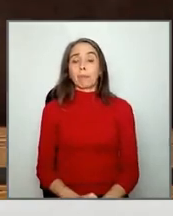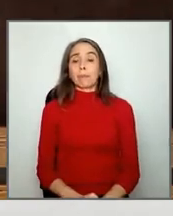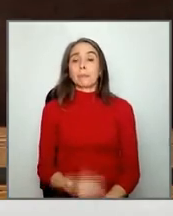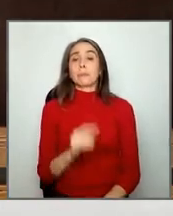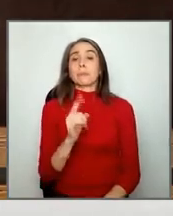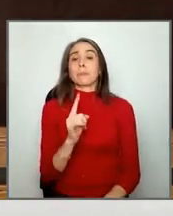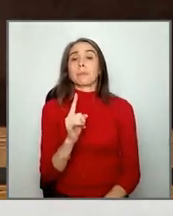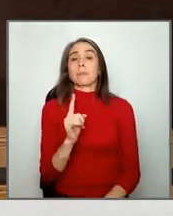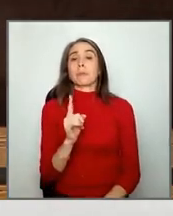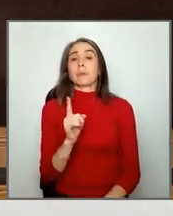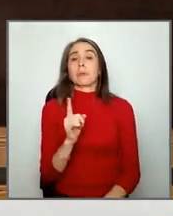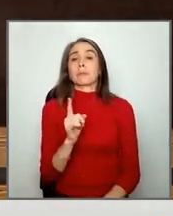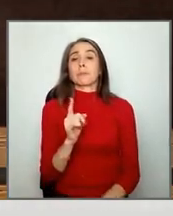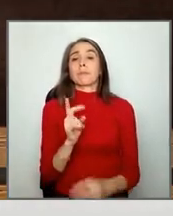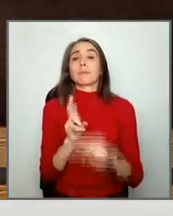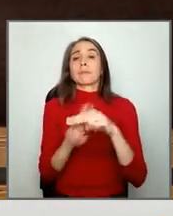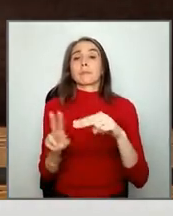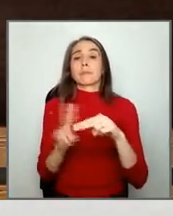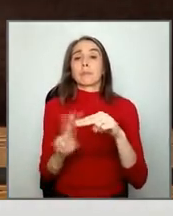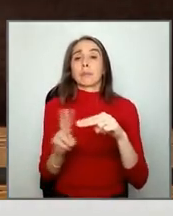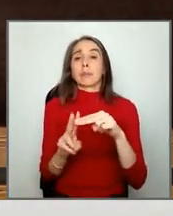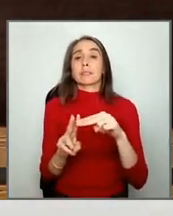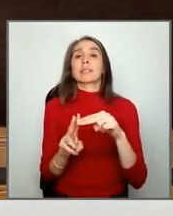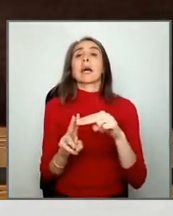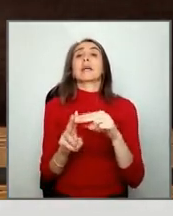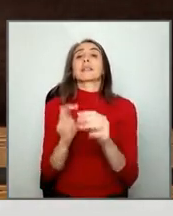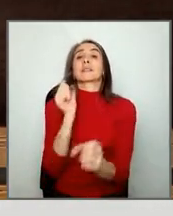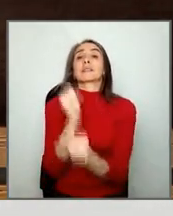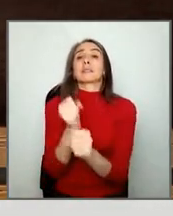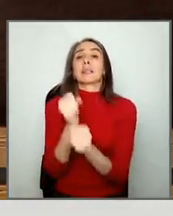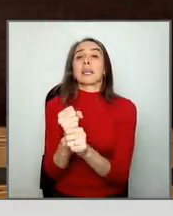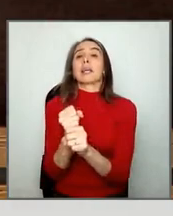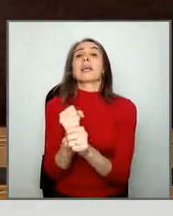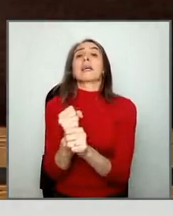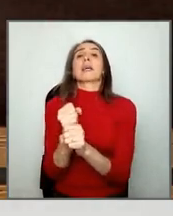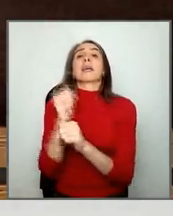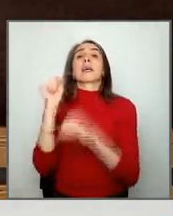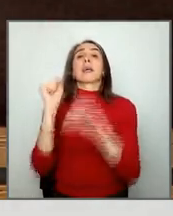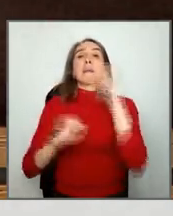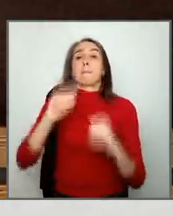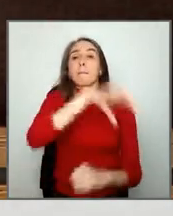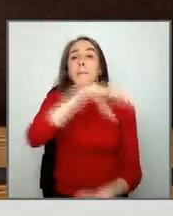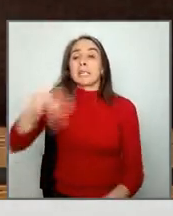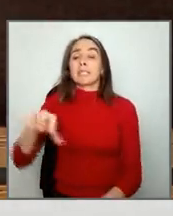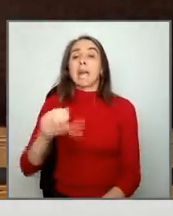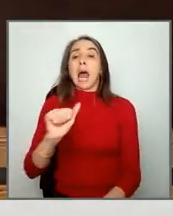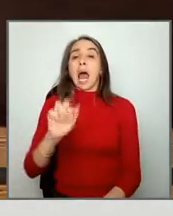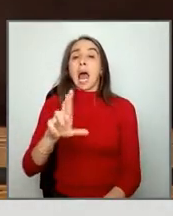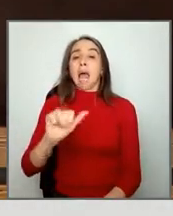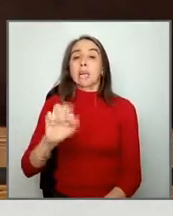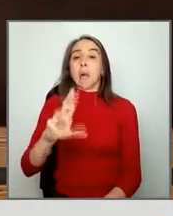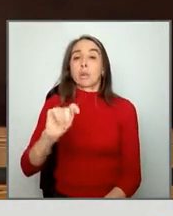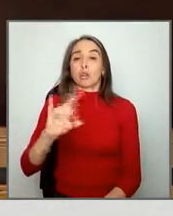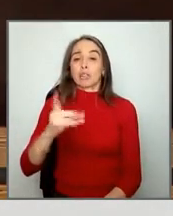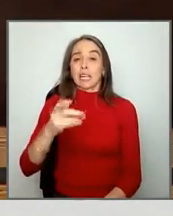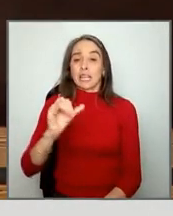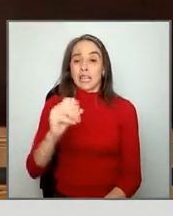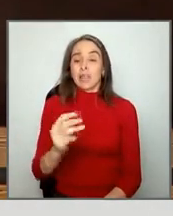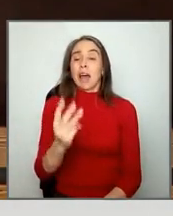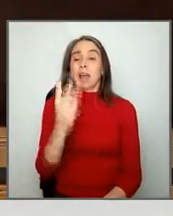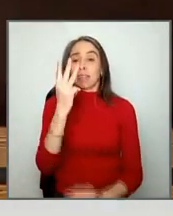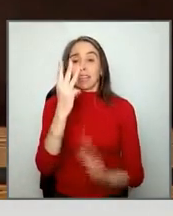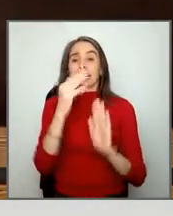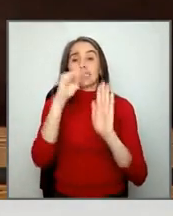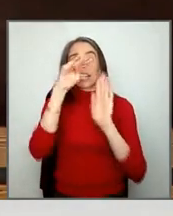la realización de actividades en áreas protegidas así por ejemplo en las tres categorías más estrictas que son